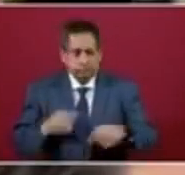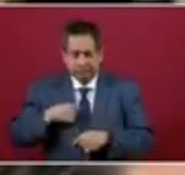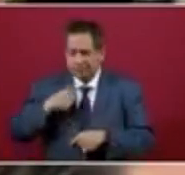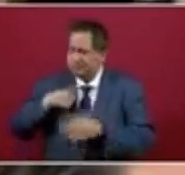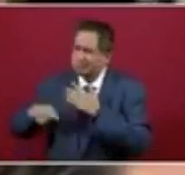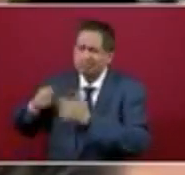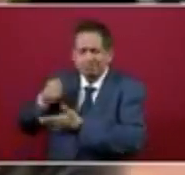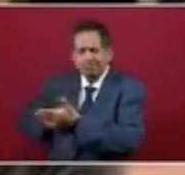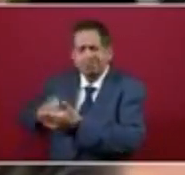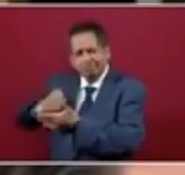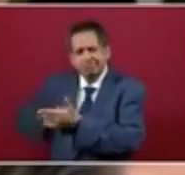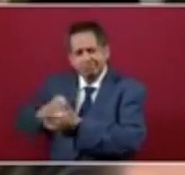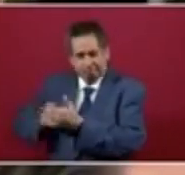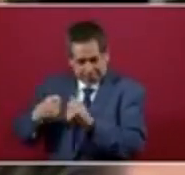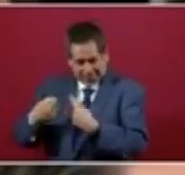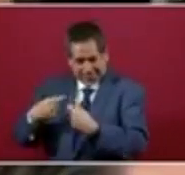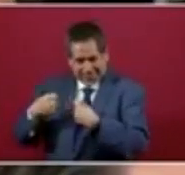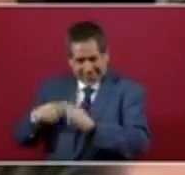lucha.